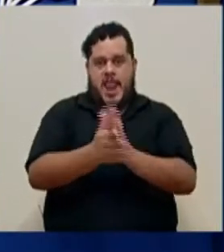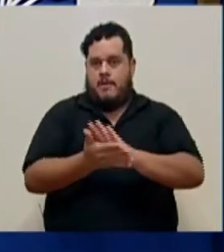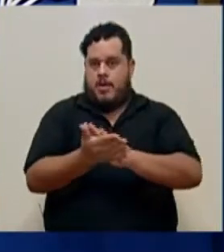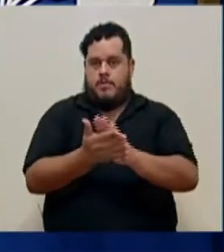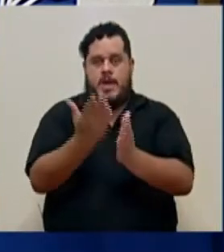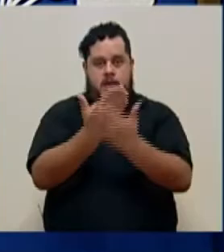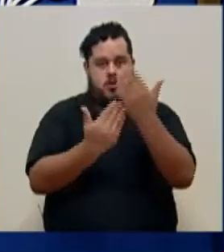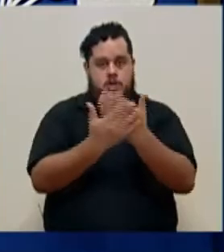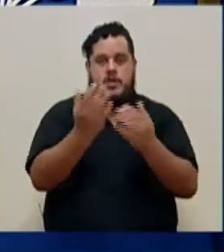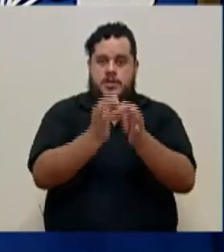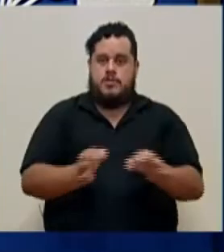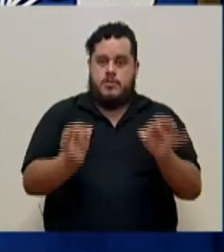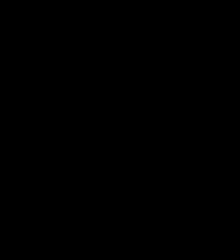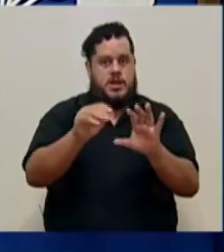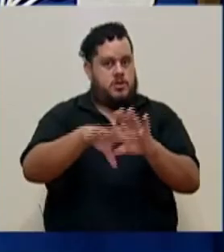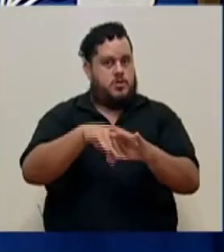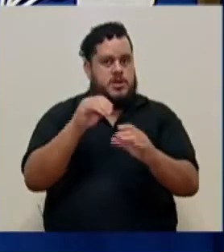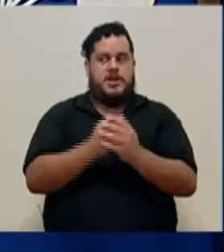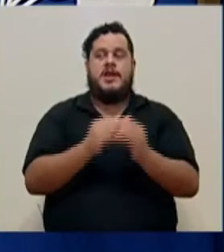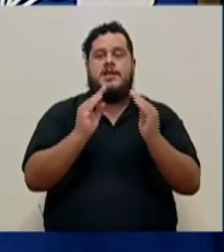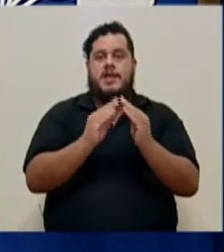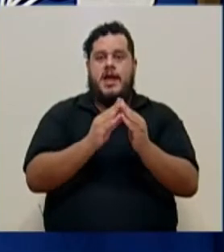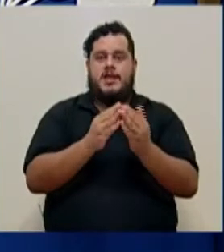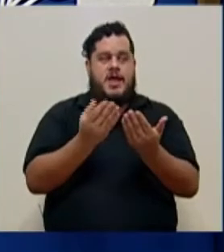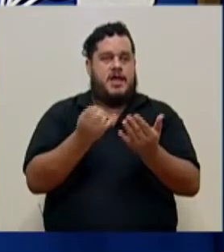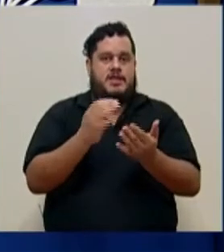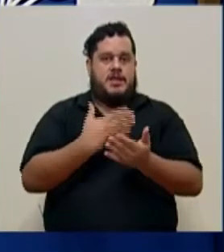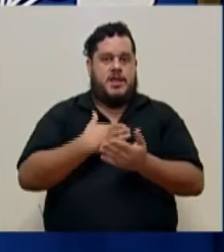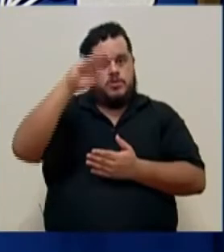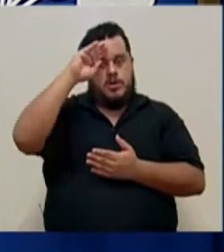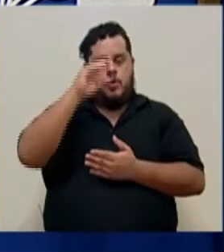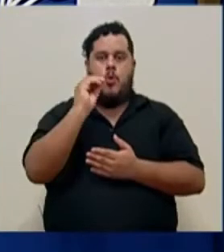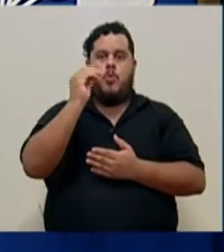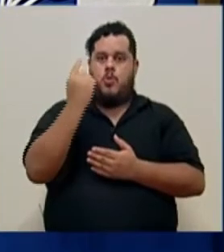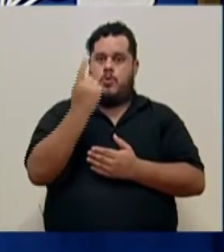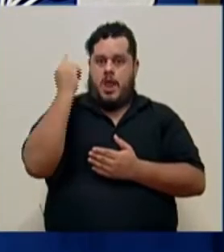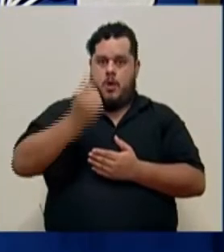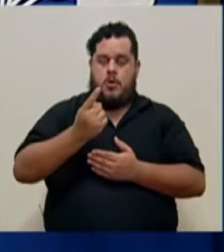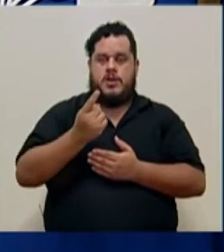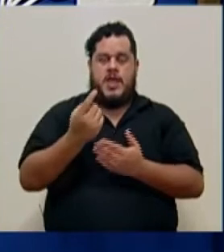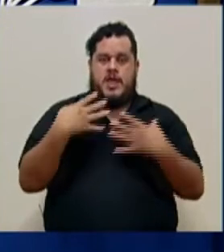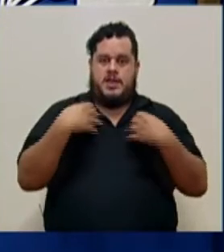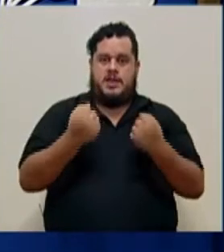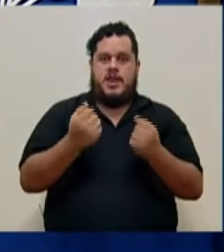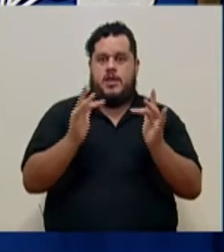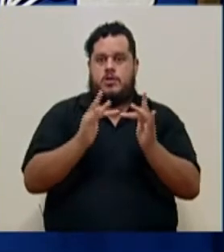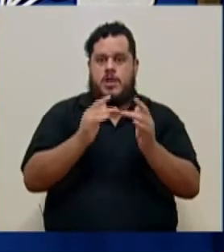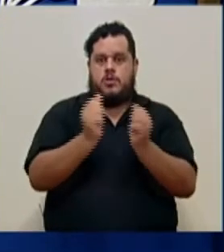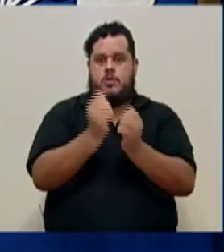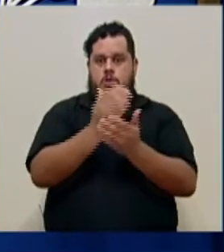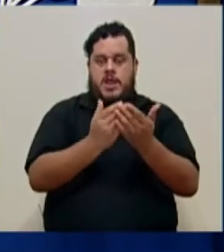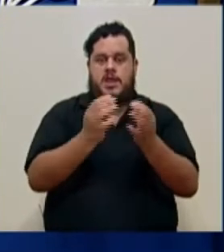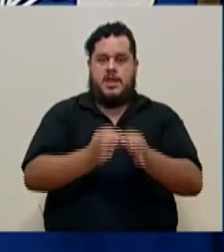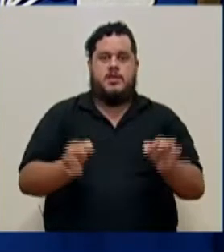importante, el no salir de casa si hay síntomas, si está con una orden sanitaria porque estuvo en contacto directo con alguien, es muy